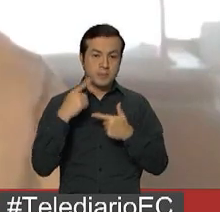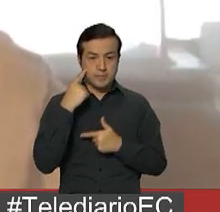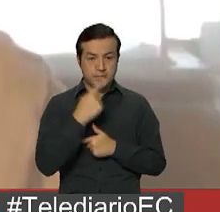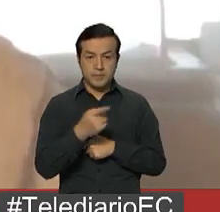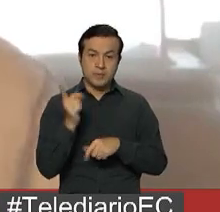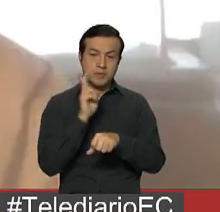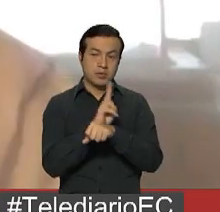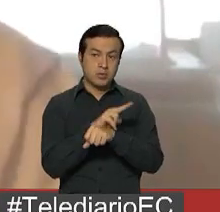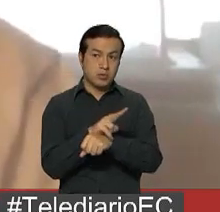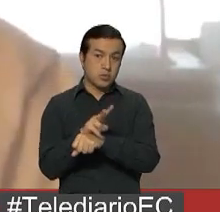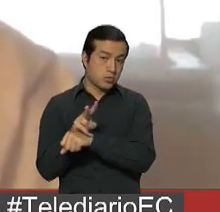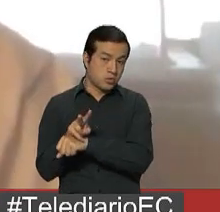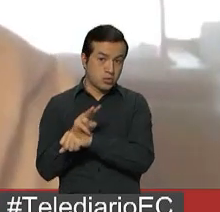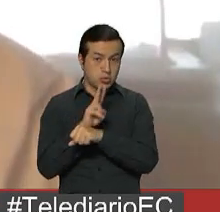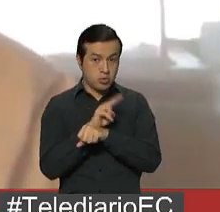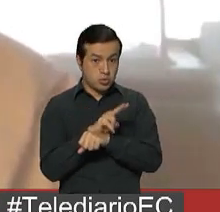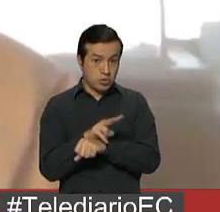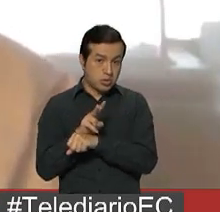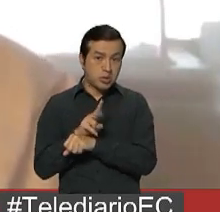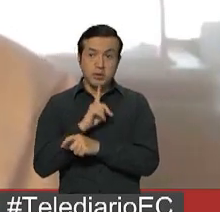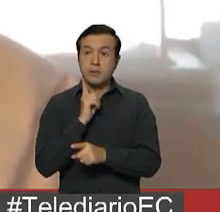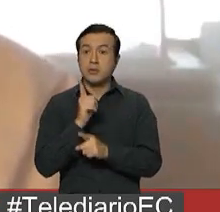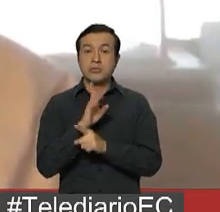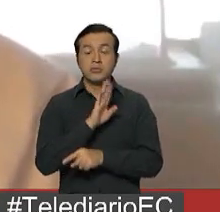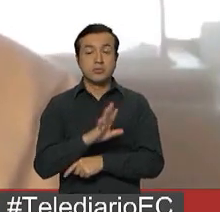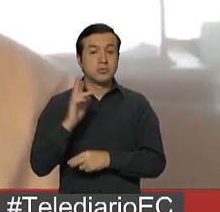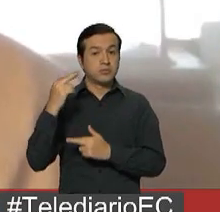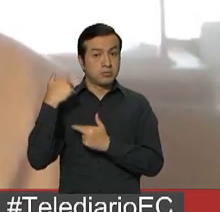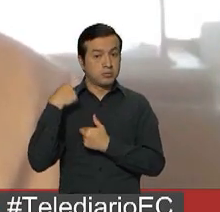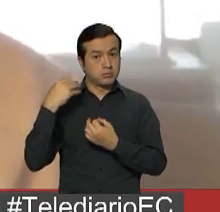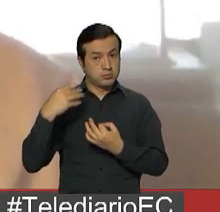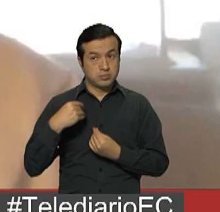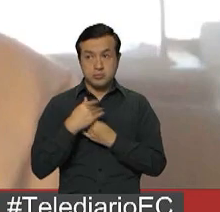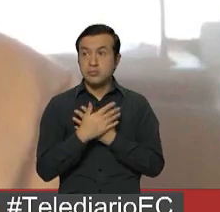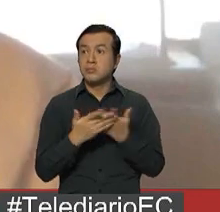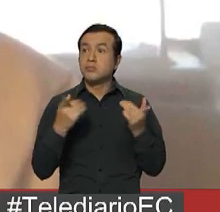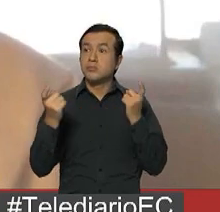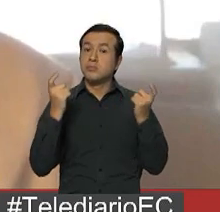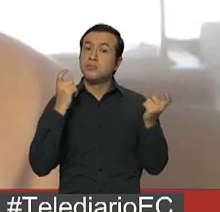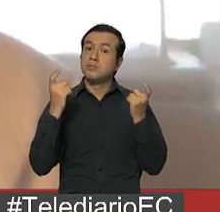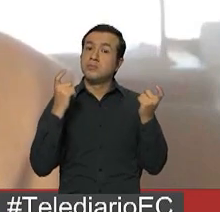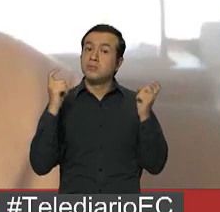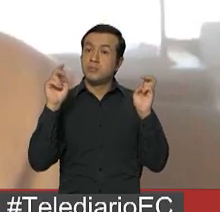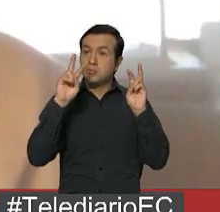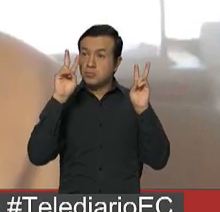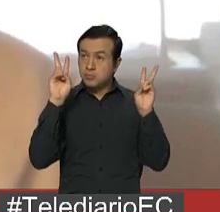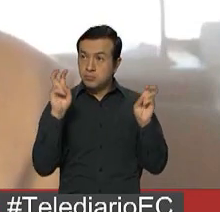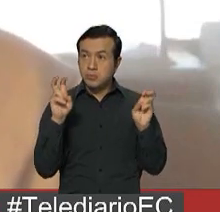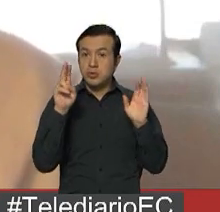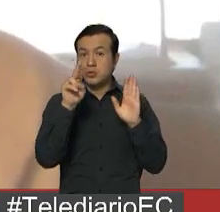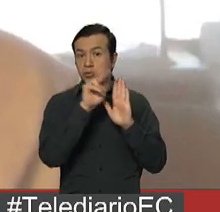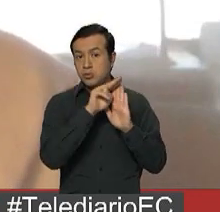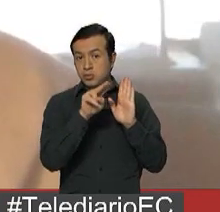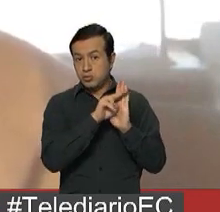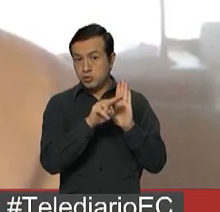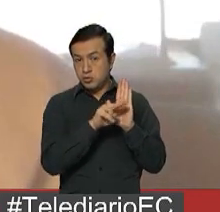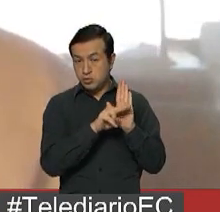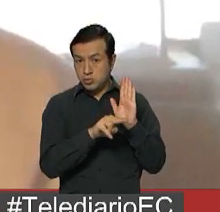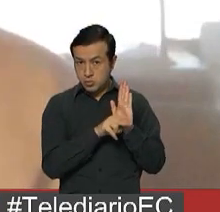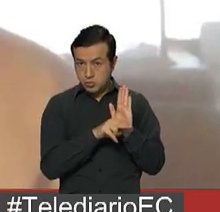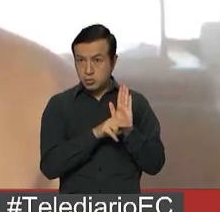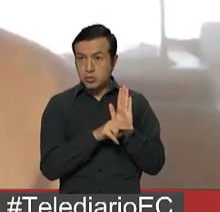superintendencia de todas maneras si tiene facultad para regular el marco normativo secundario